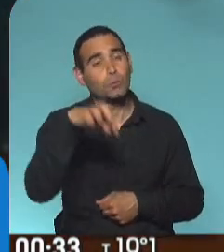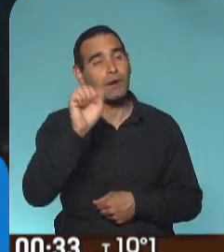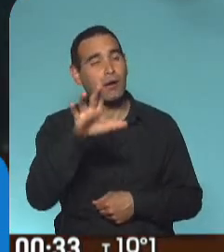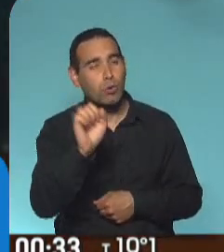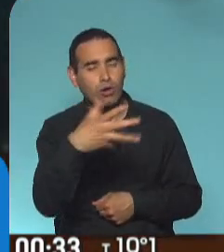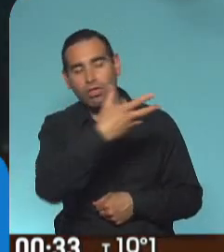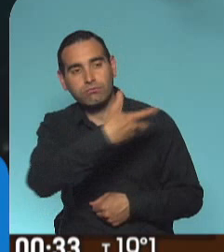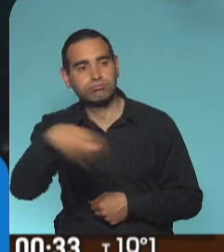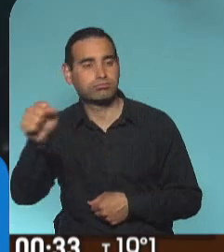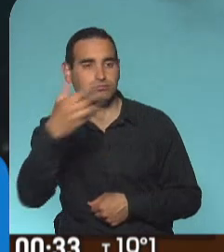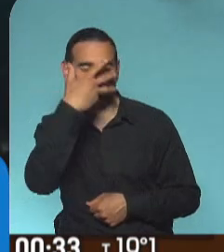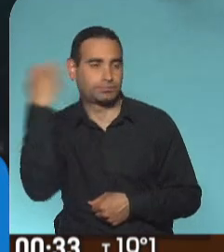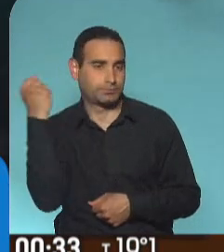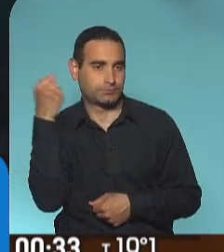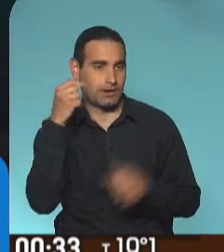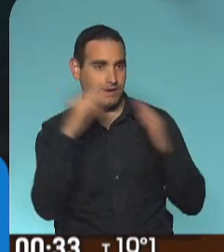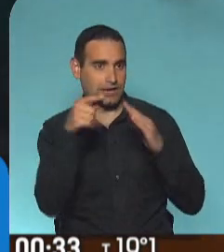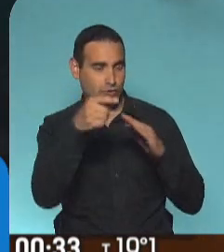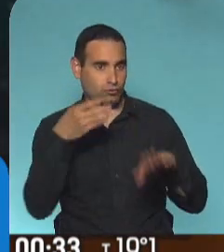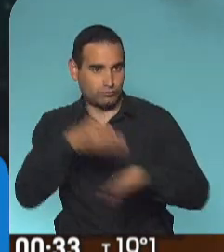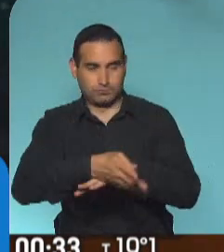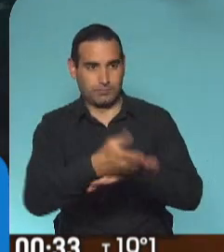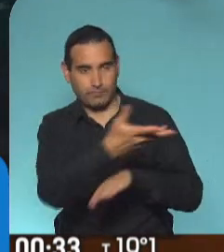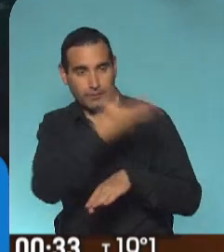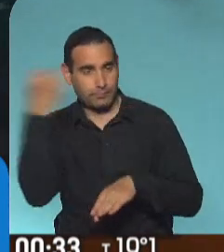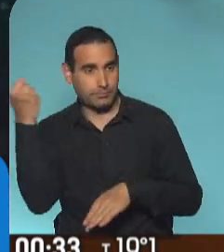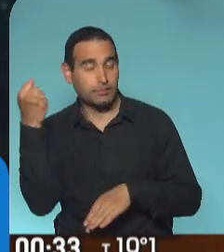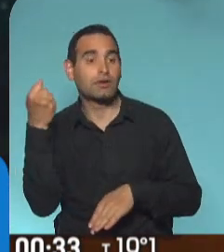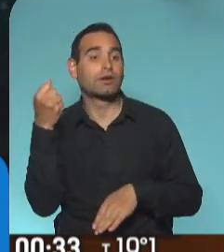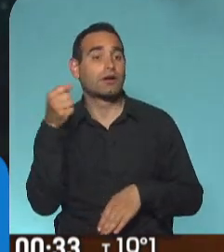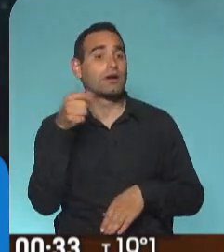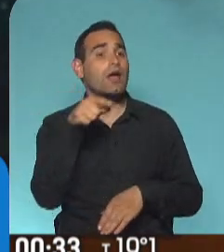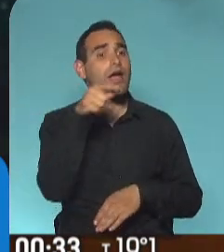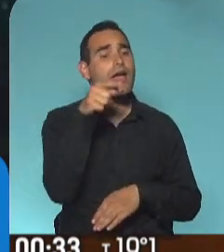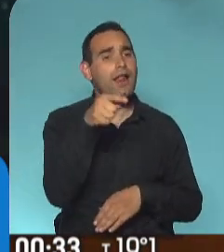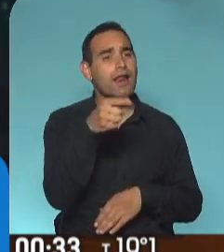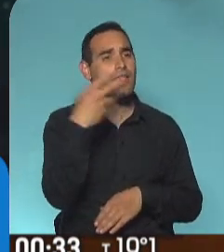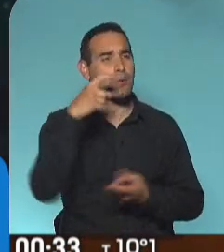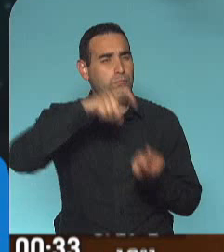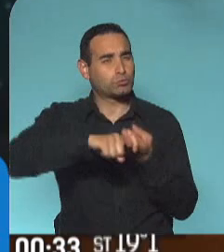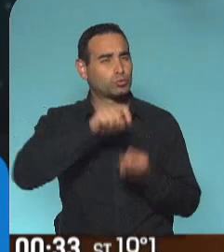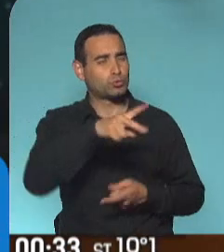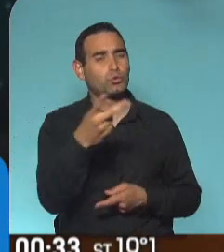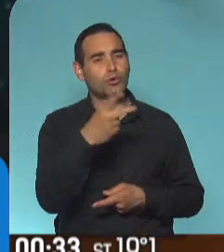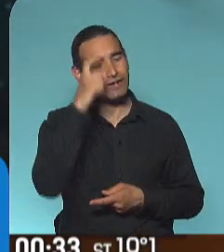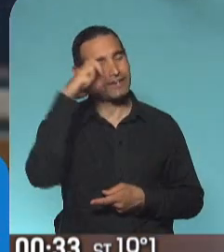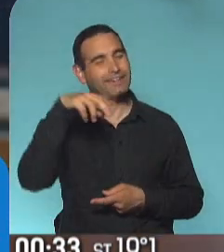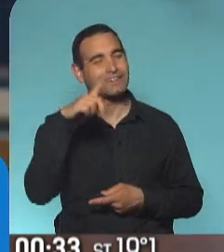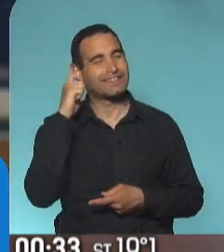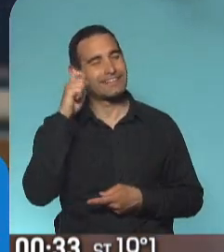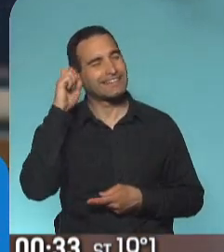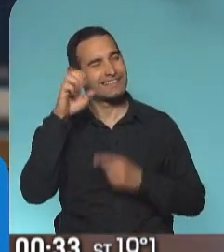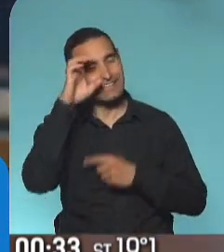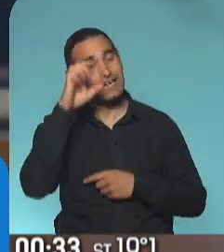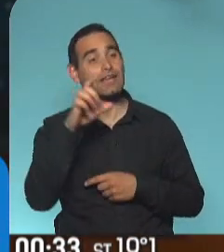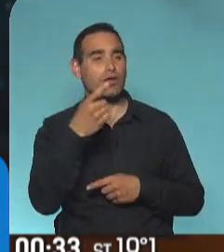Sí. de su casa. Era una persona junto con su entonces marido Enrique, y bueno,